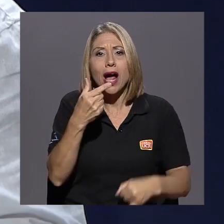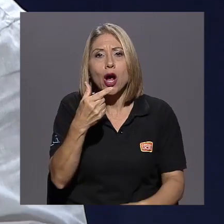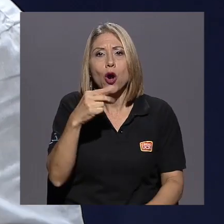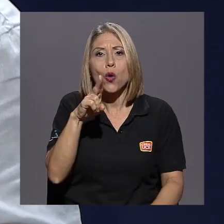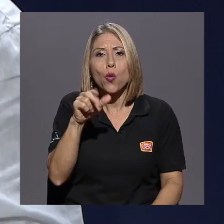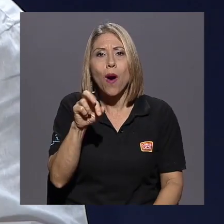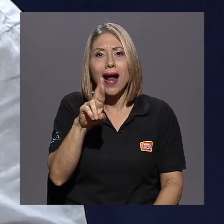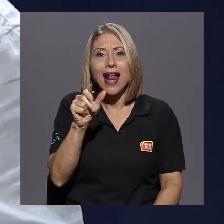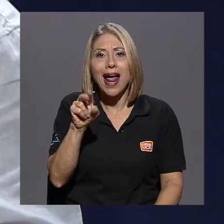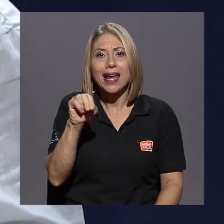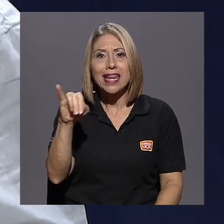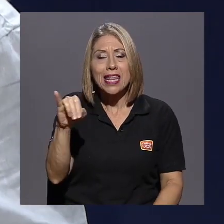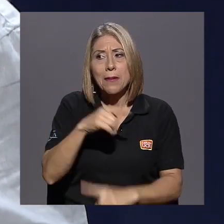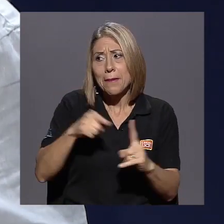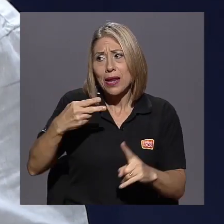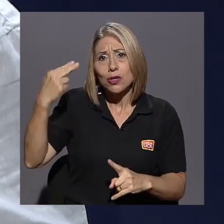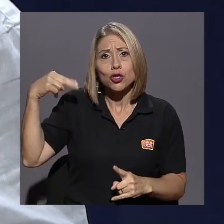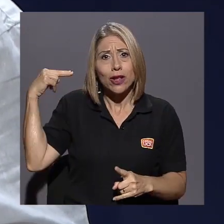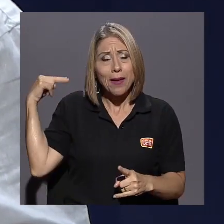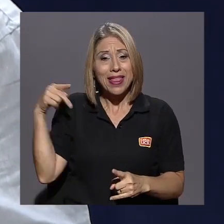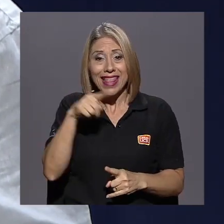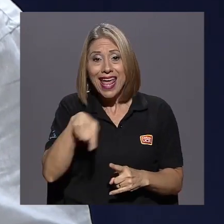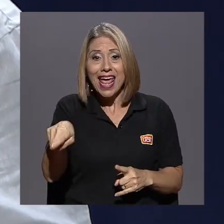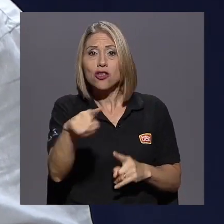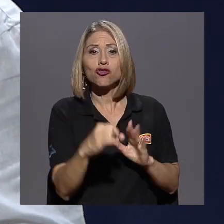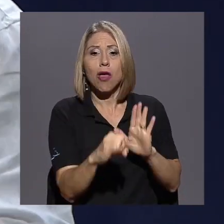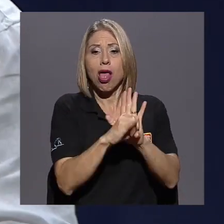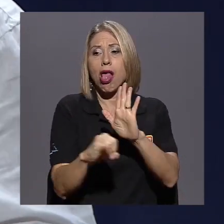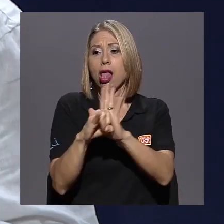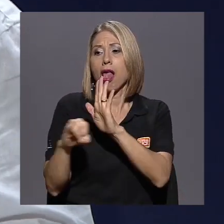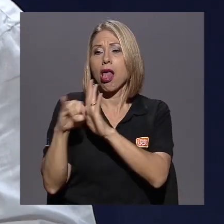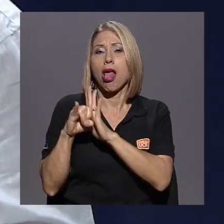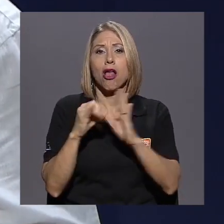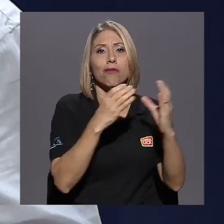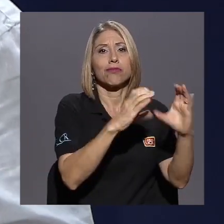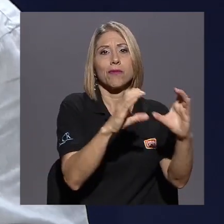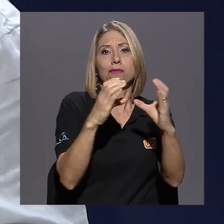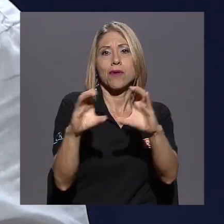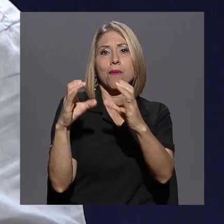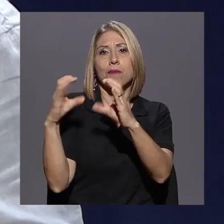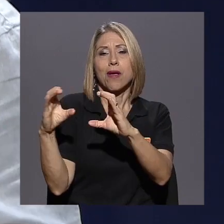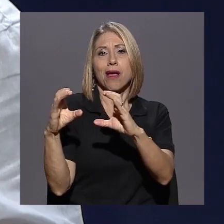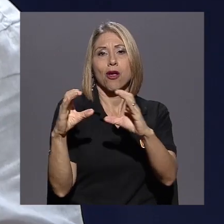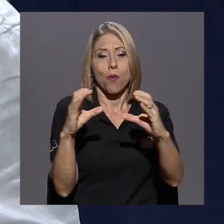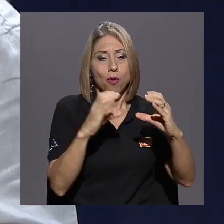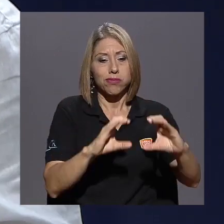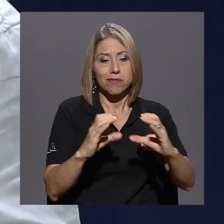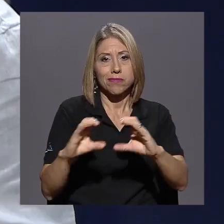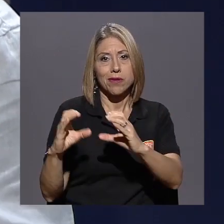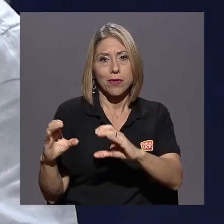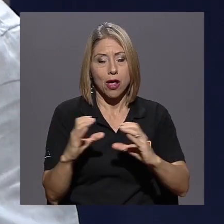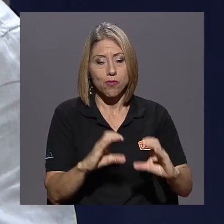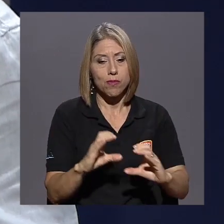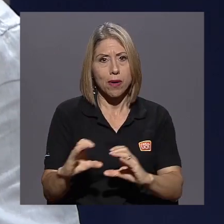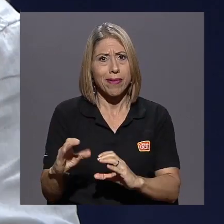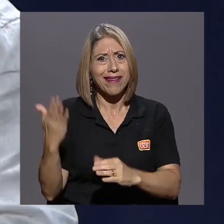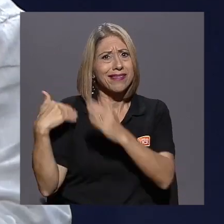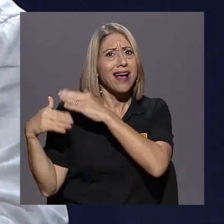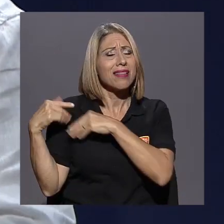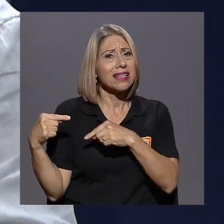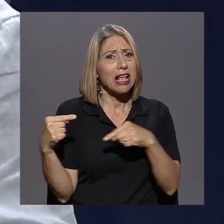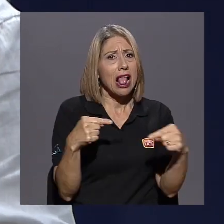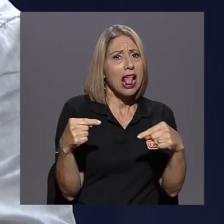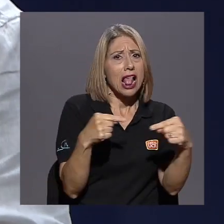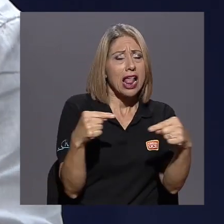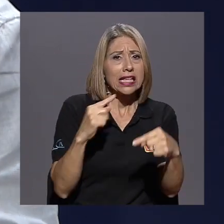identificado con diferentes categorías étnicas entonces existe un montón de subgrupos que incluso históricamente han estado en conflictos muy serios